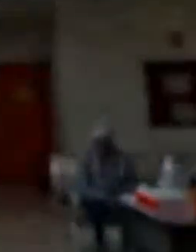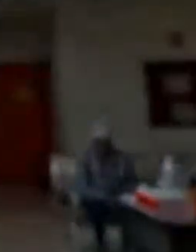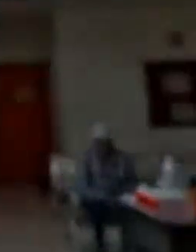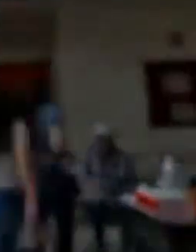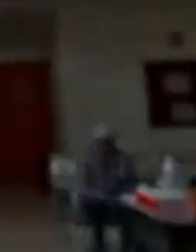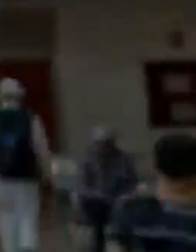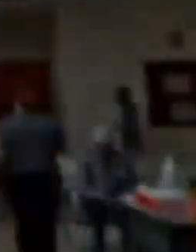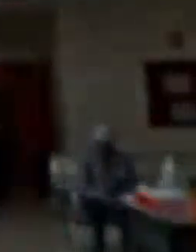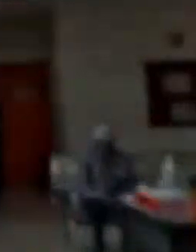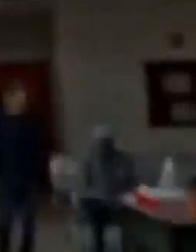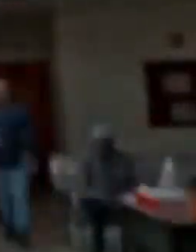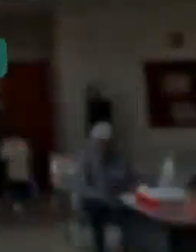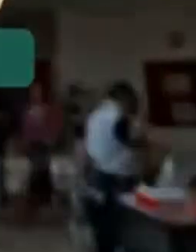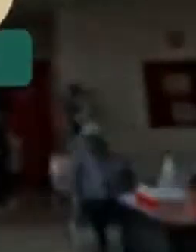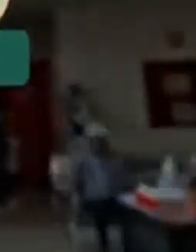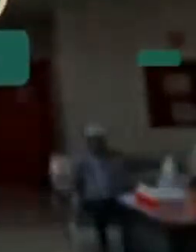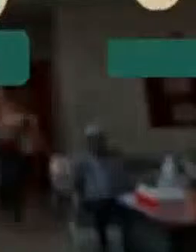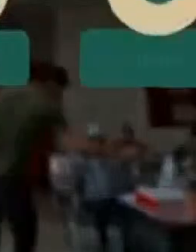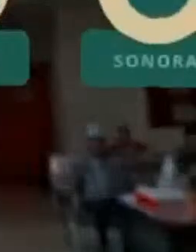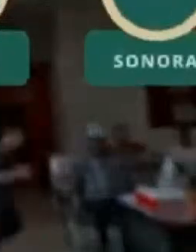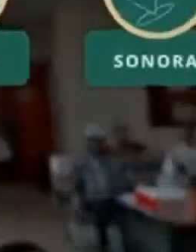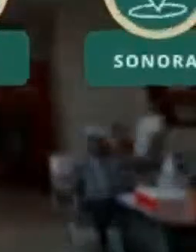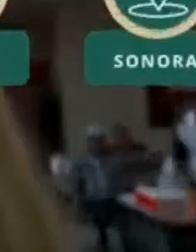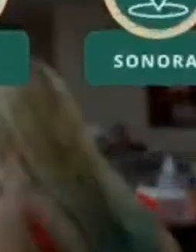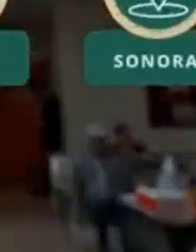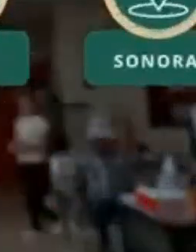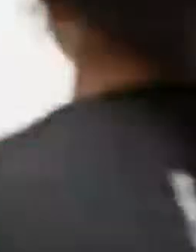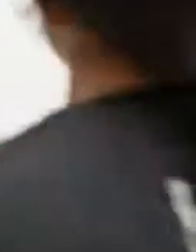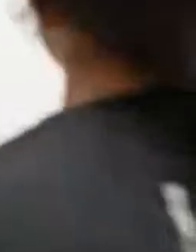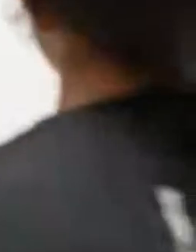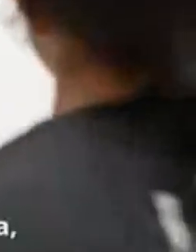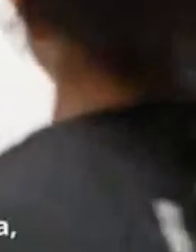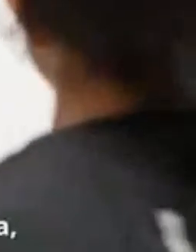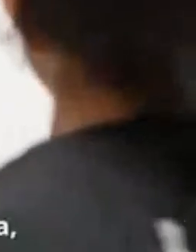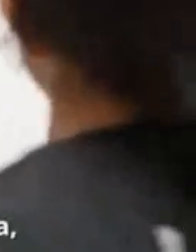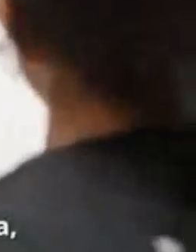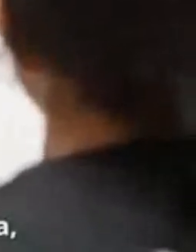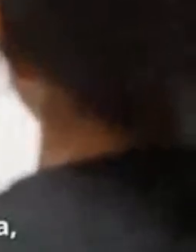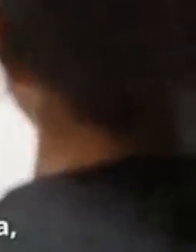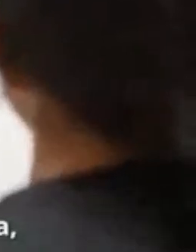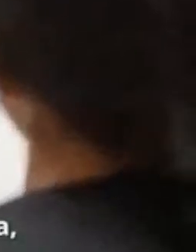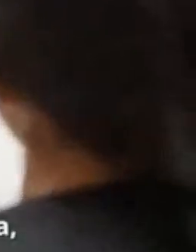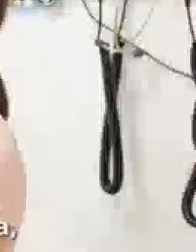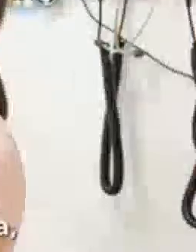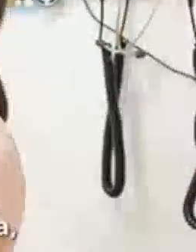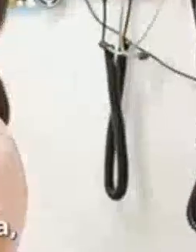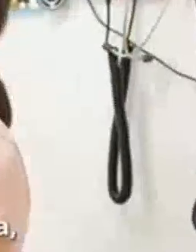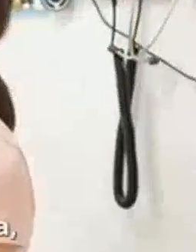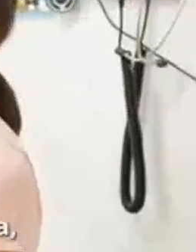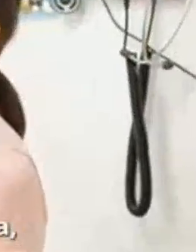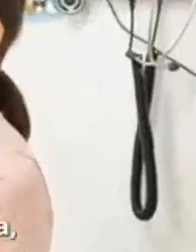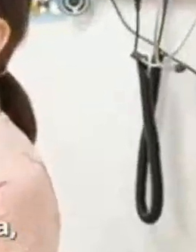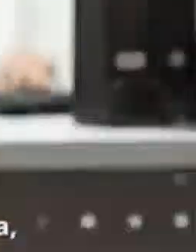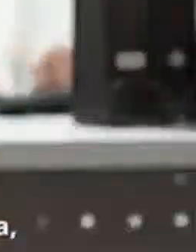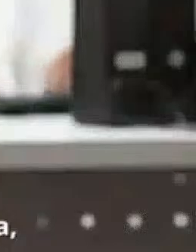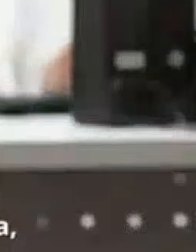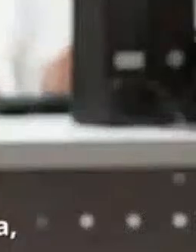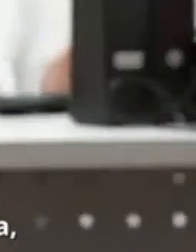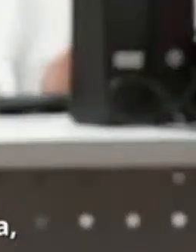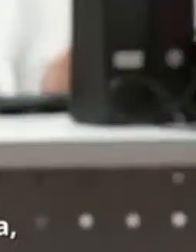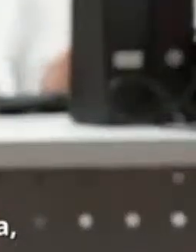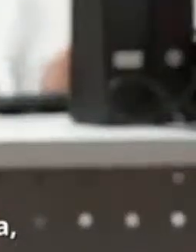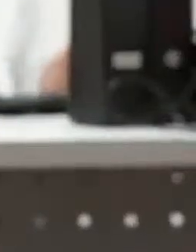Durango, Chihuahua, Nayarit y Sonora. Un hospital que no excluye, que no cobra, que